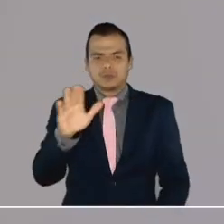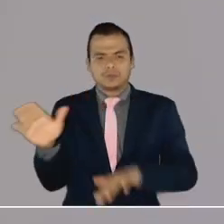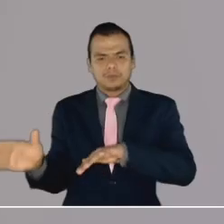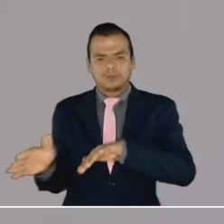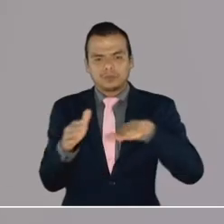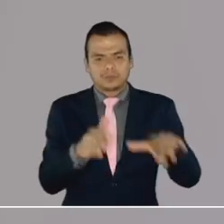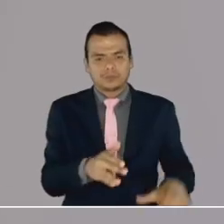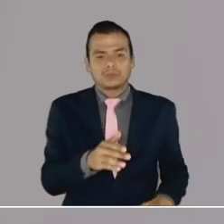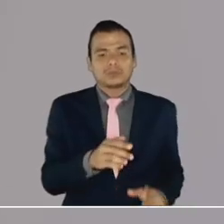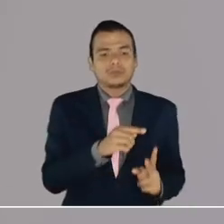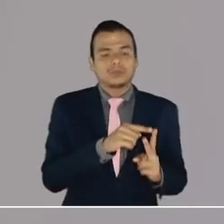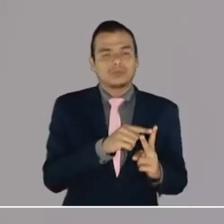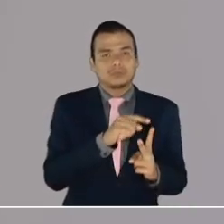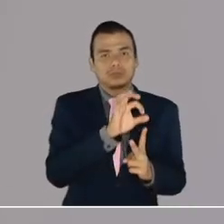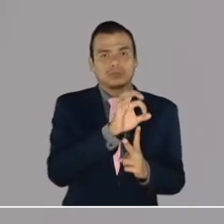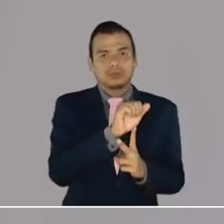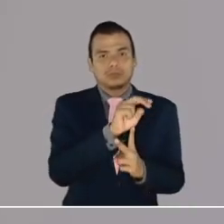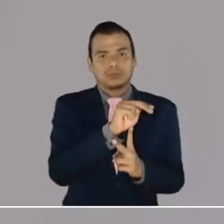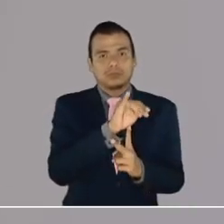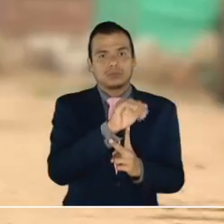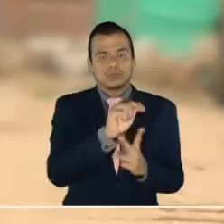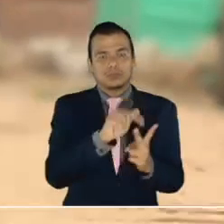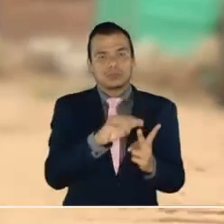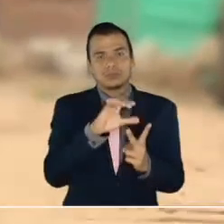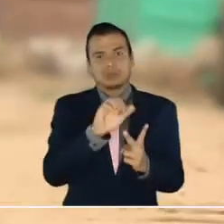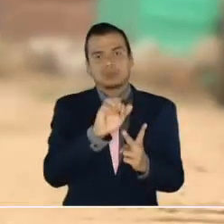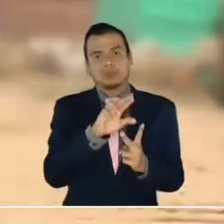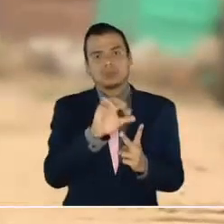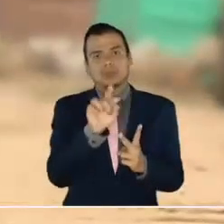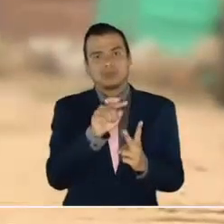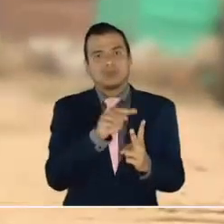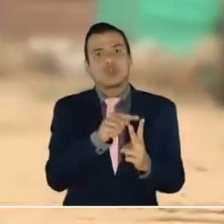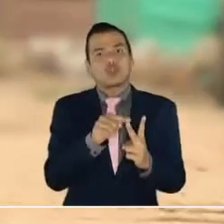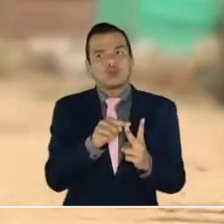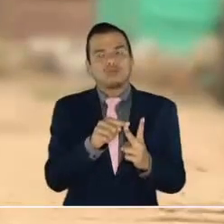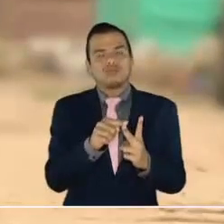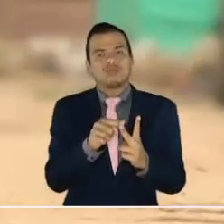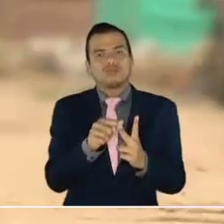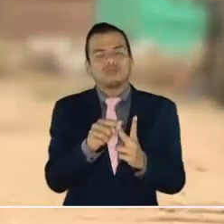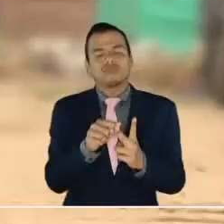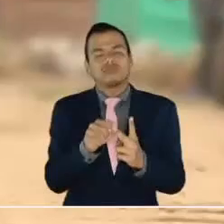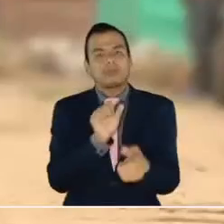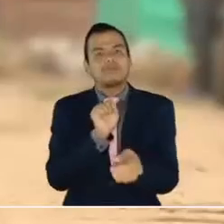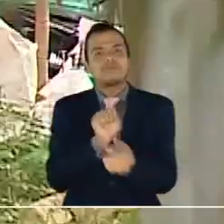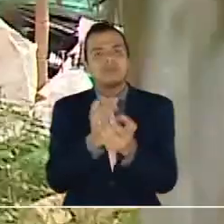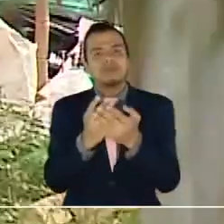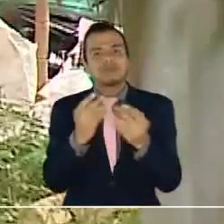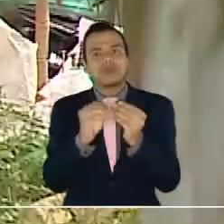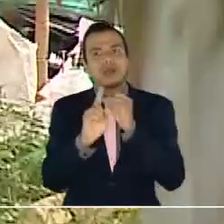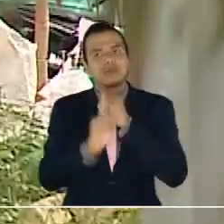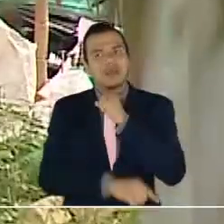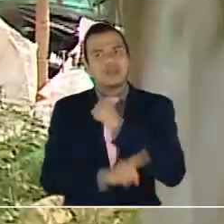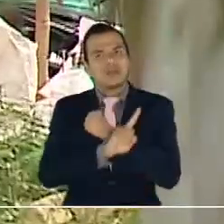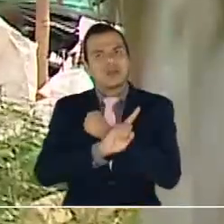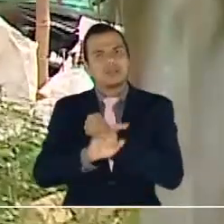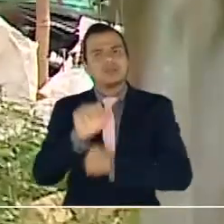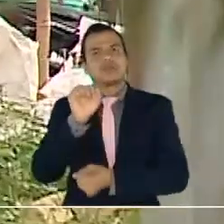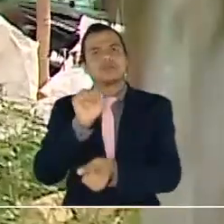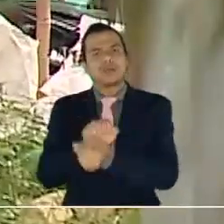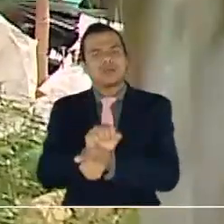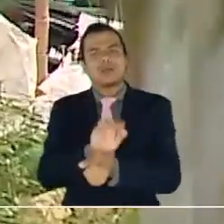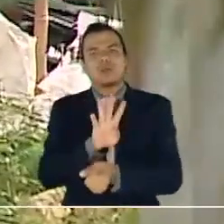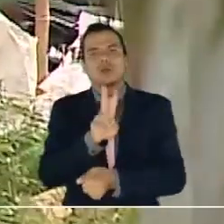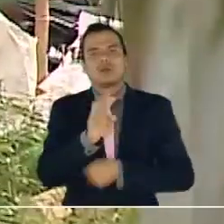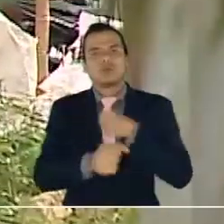Sonia Rosero Ortega y Carlos Mauricio Prieto López por la desaparición de un menor de 2 años el 15 de marzo de 2017